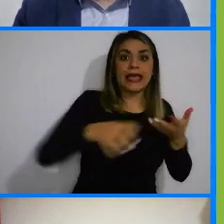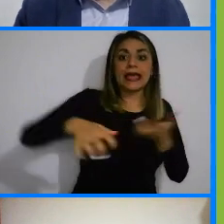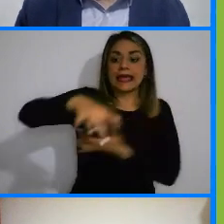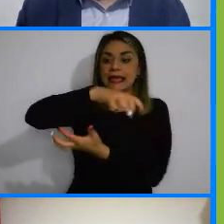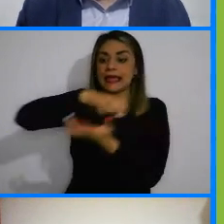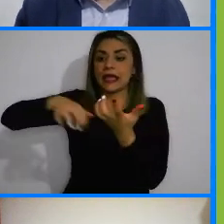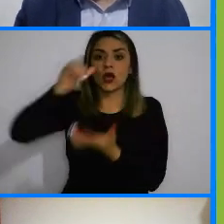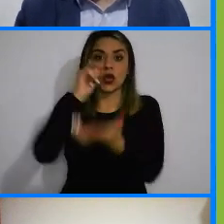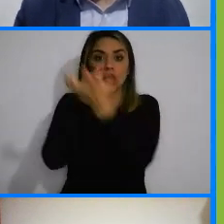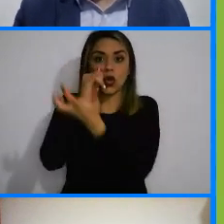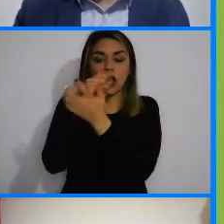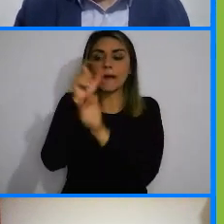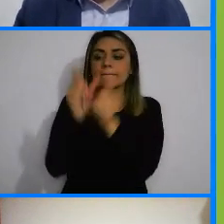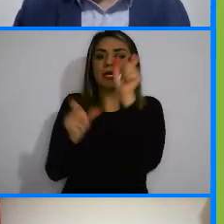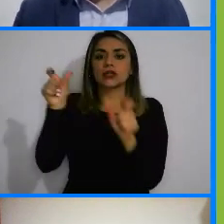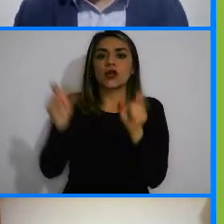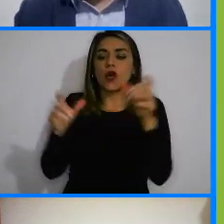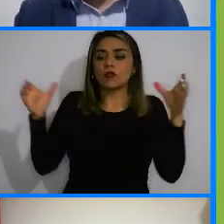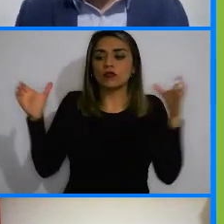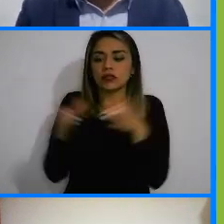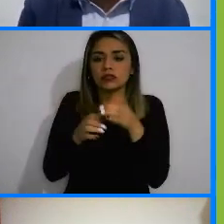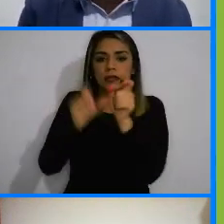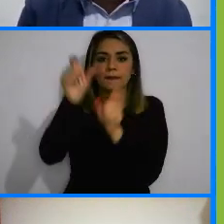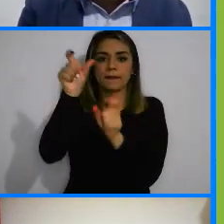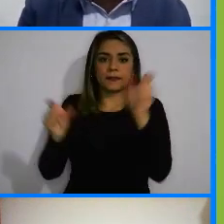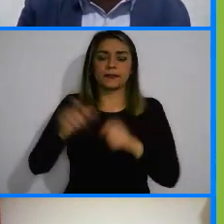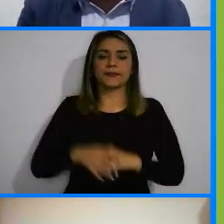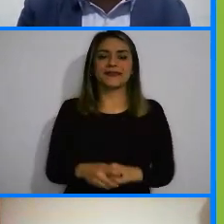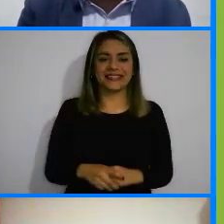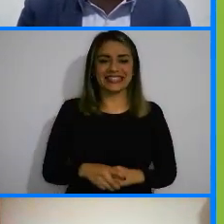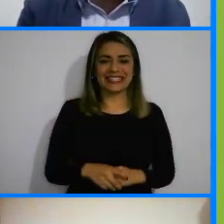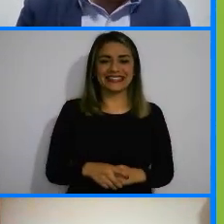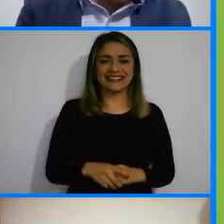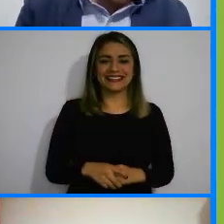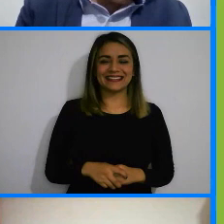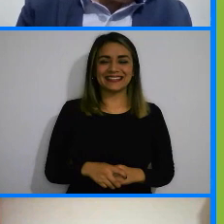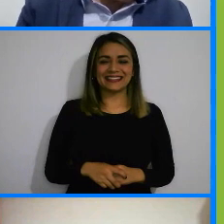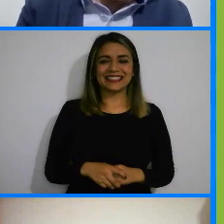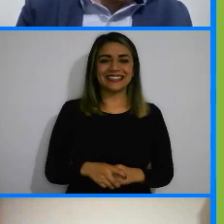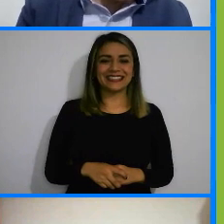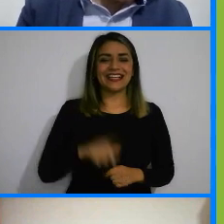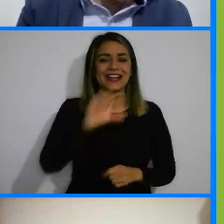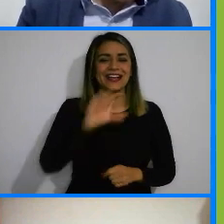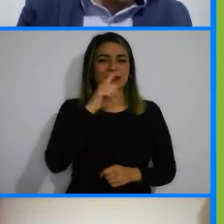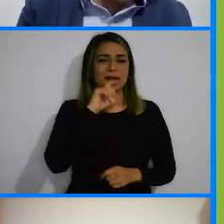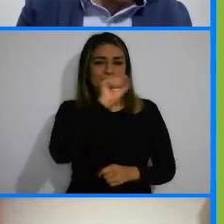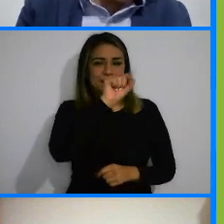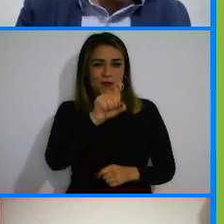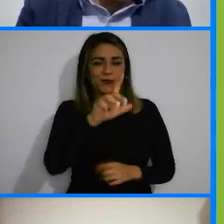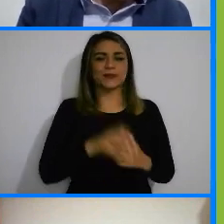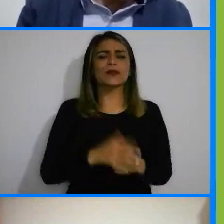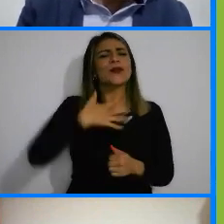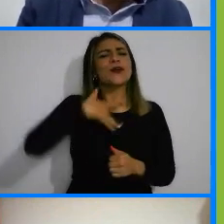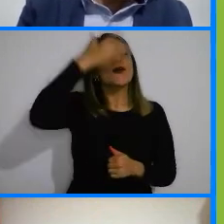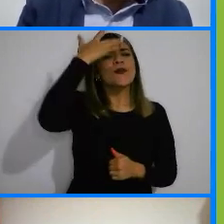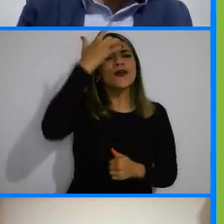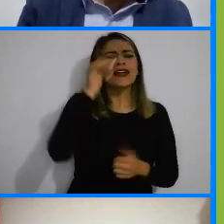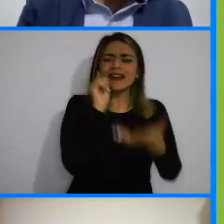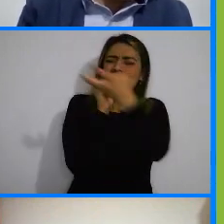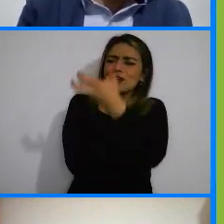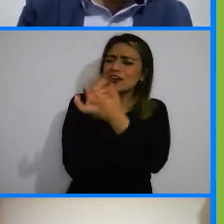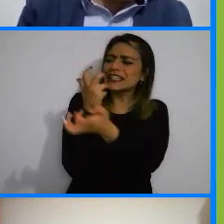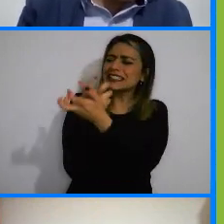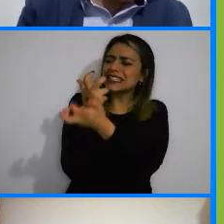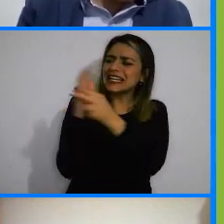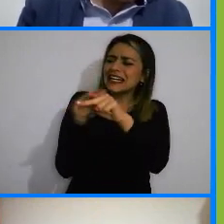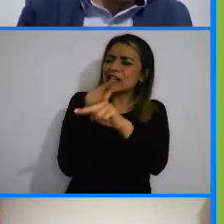en las poblaciones, en el conjunto de individuos. Vale, profe. Claro que sí. Tenemos otra pregunta. ¿Por qué la ecología es ciencia natural